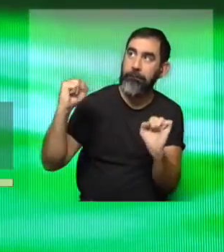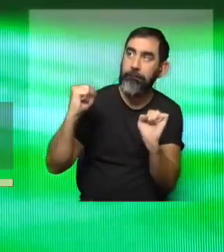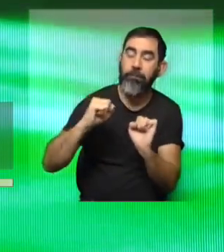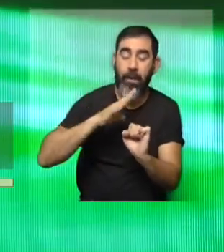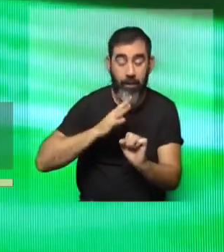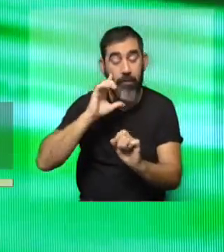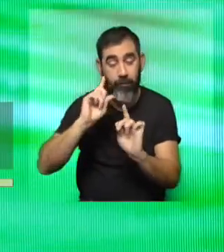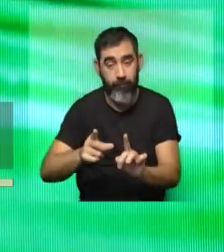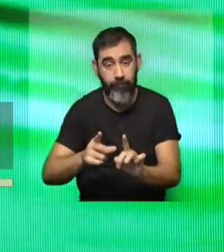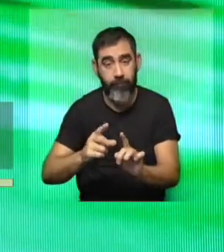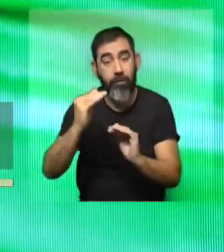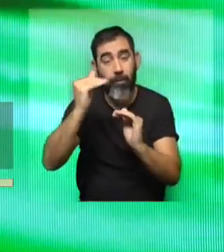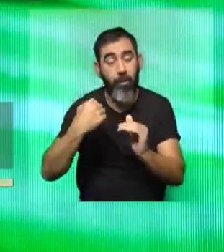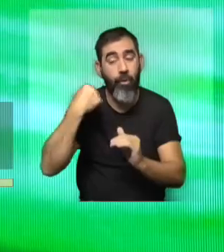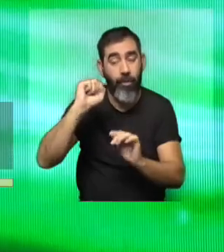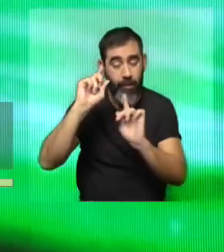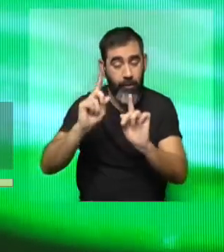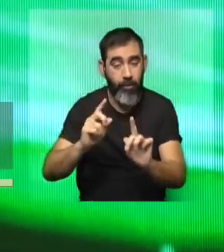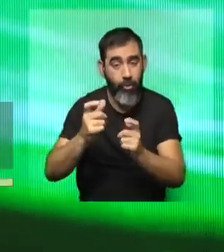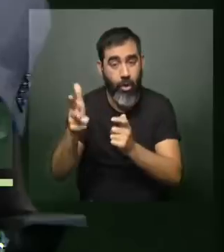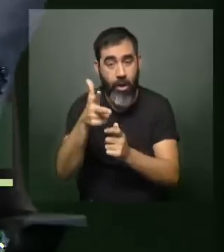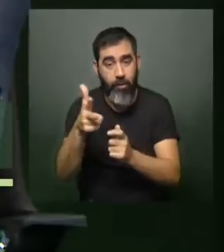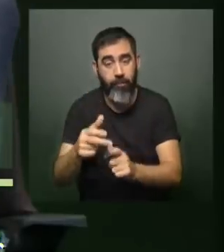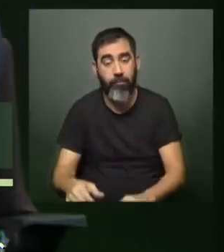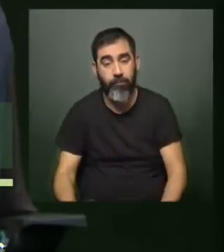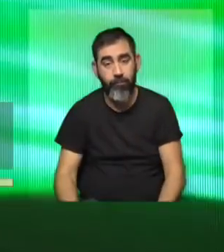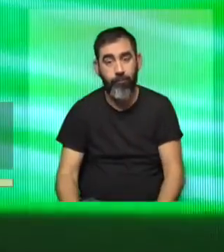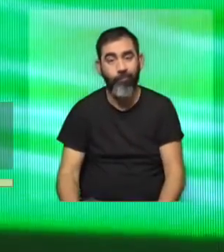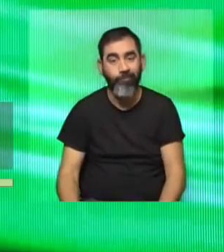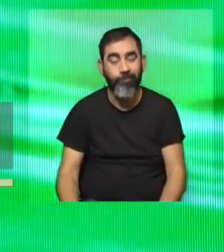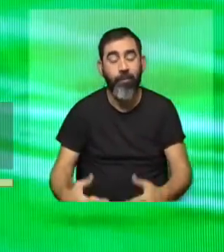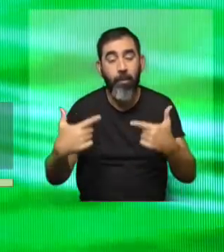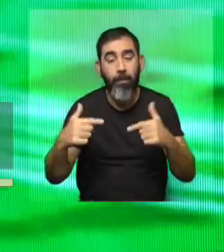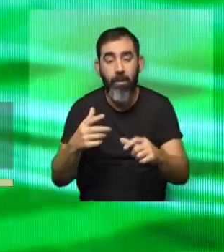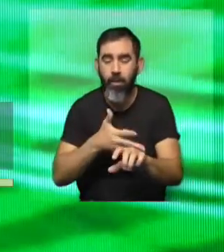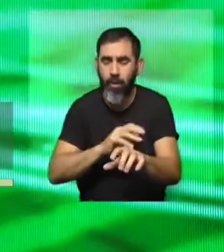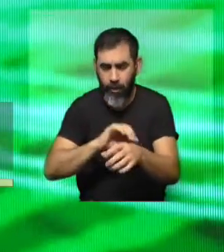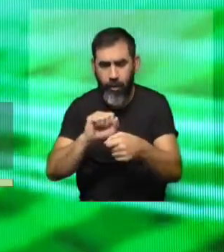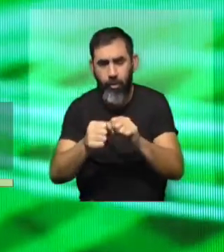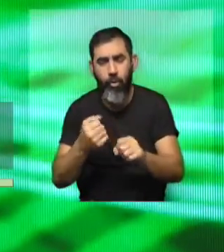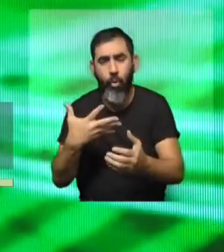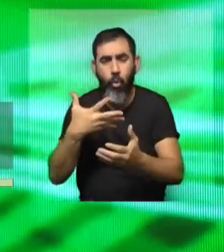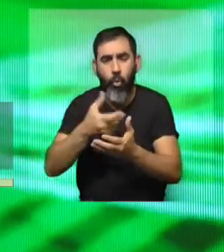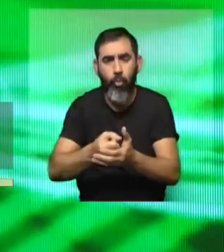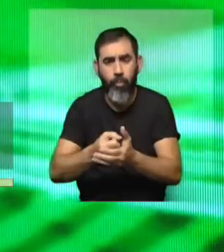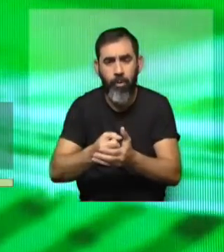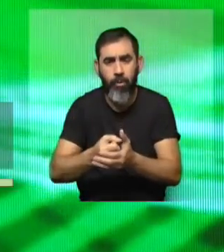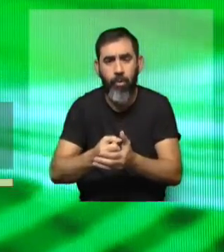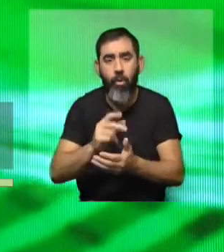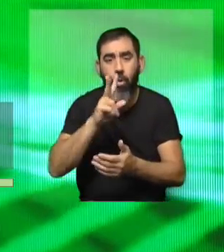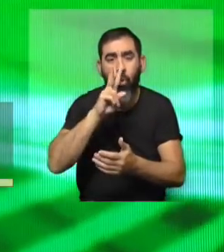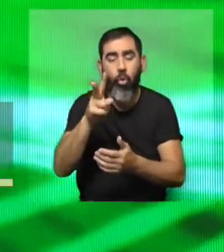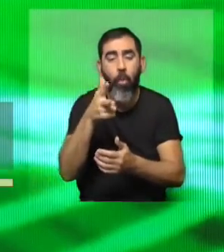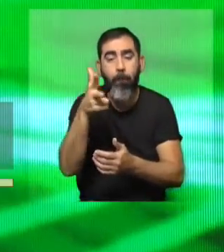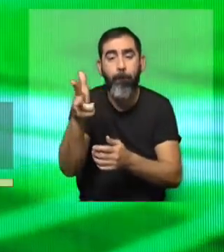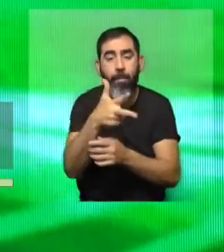de cámaras también baja el delito en la zona bajo lo corre y el Ministerio En ese sentido está haciendo un gran esfuerzo compró la última compra hizo son 2000